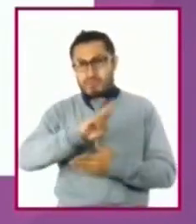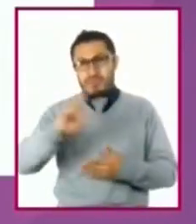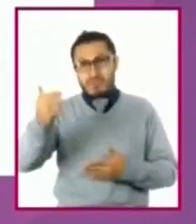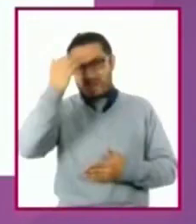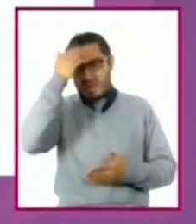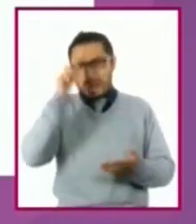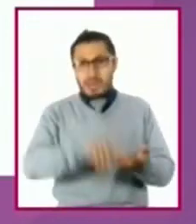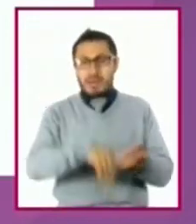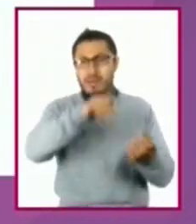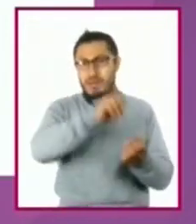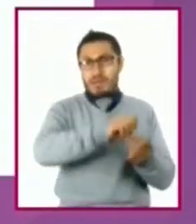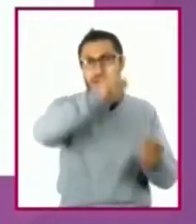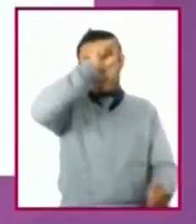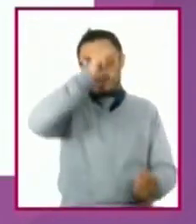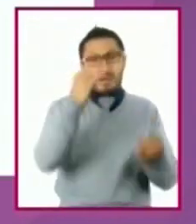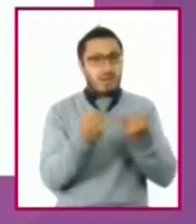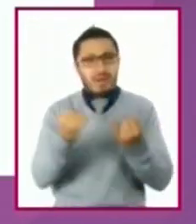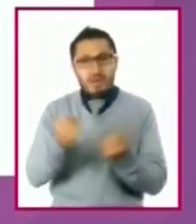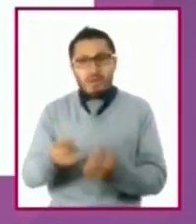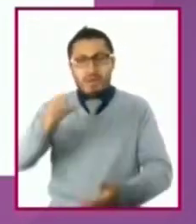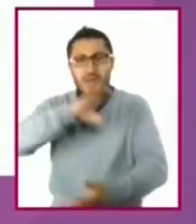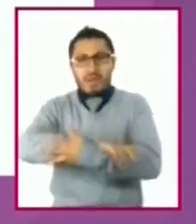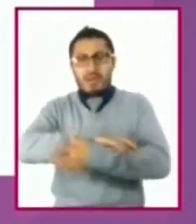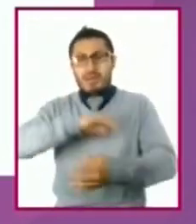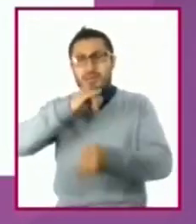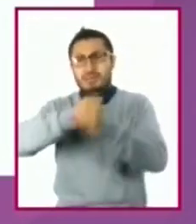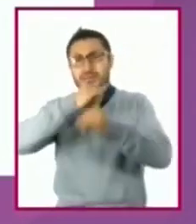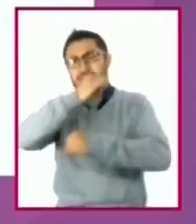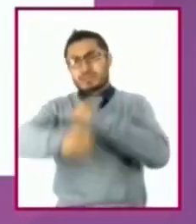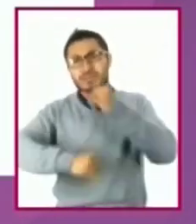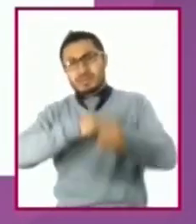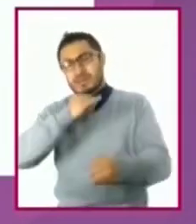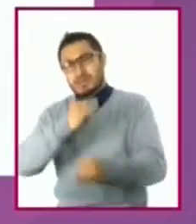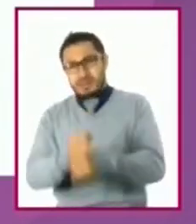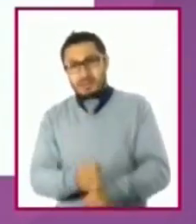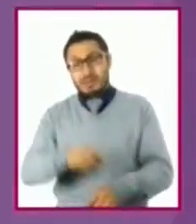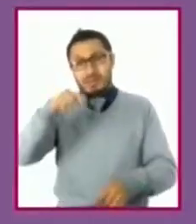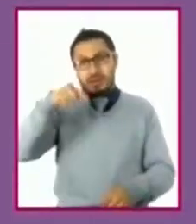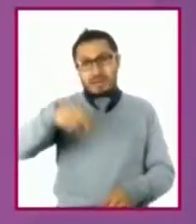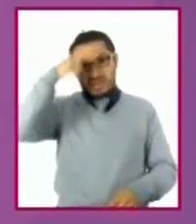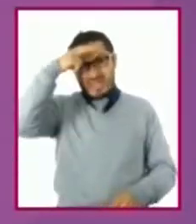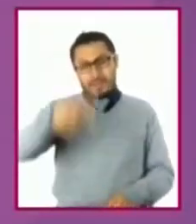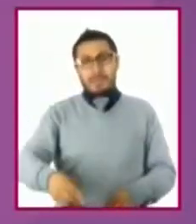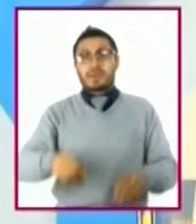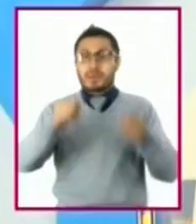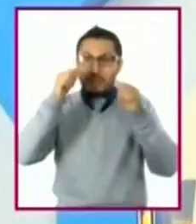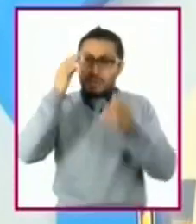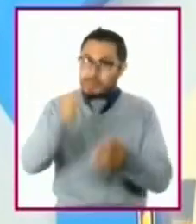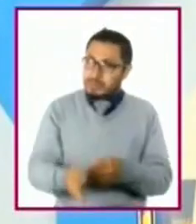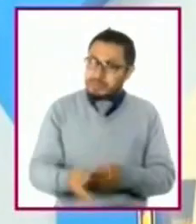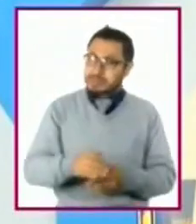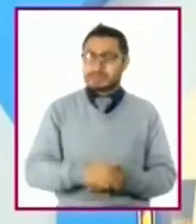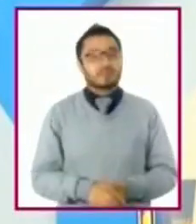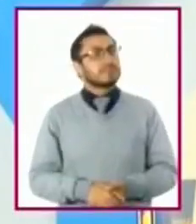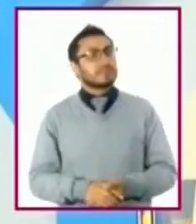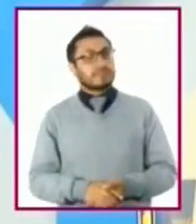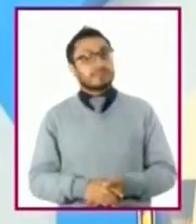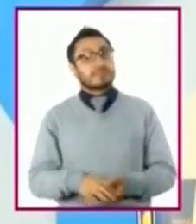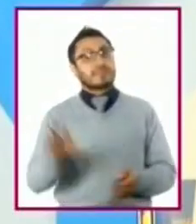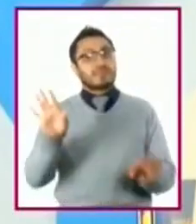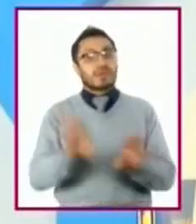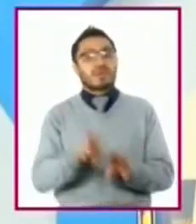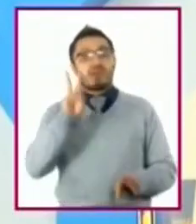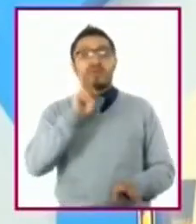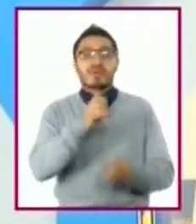tanto en la Constitución como en los tratados internacionales ratificados por México. ¿Qué te pareció la información